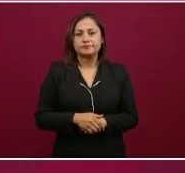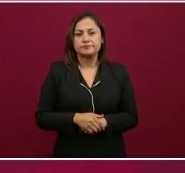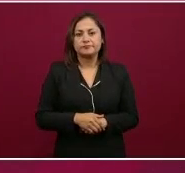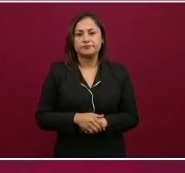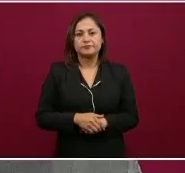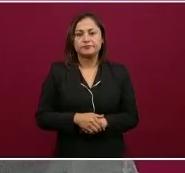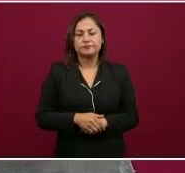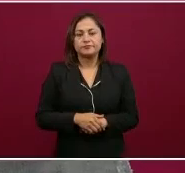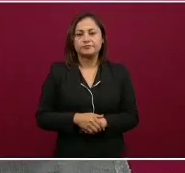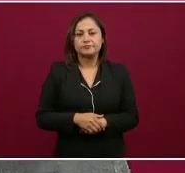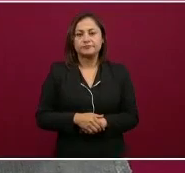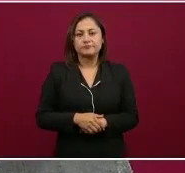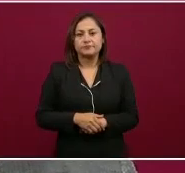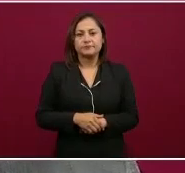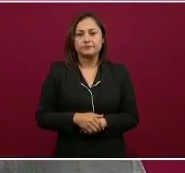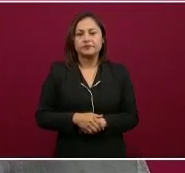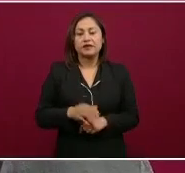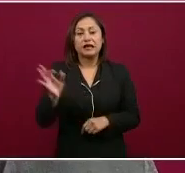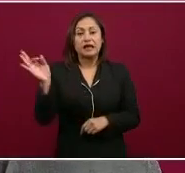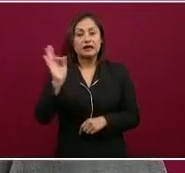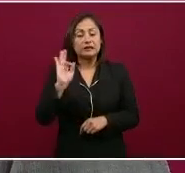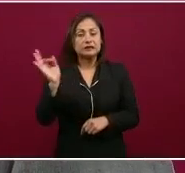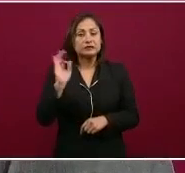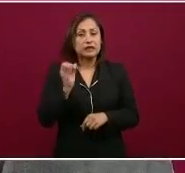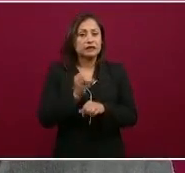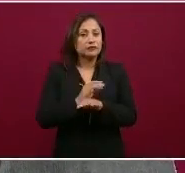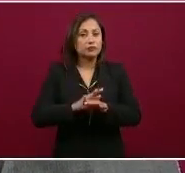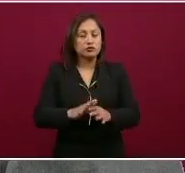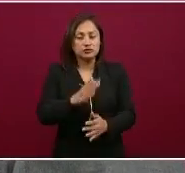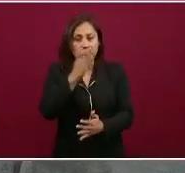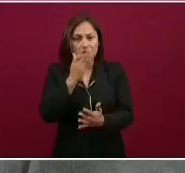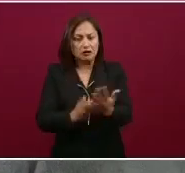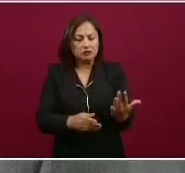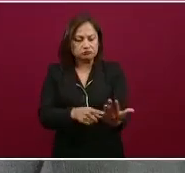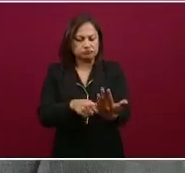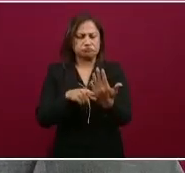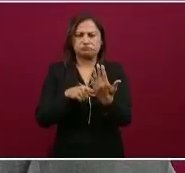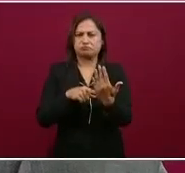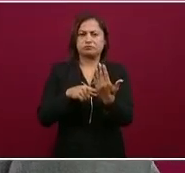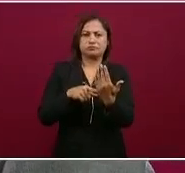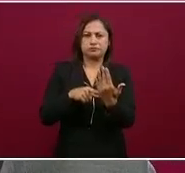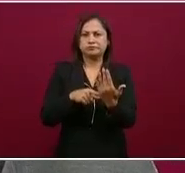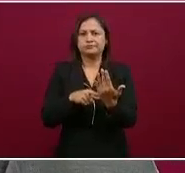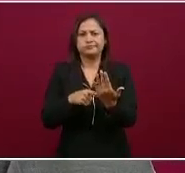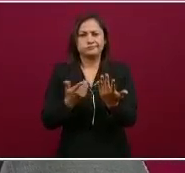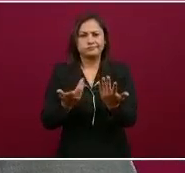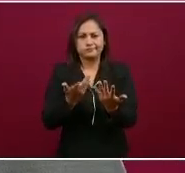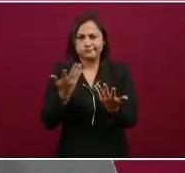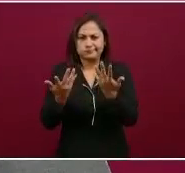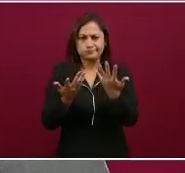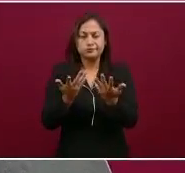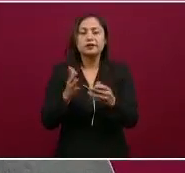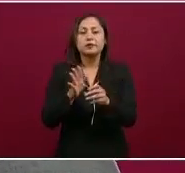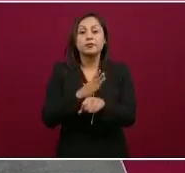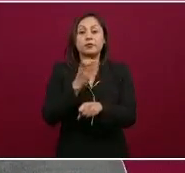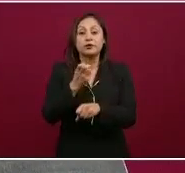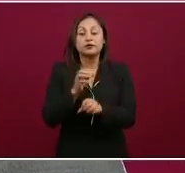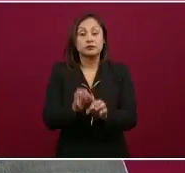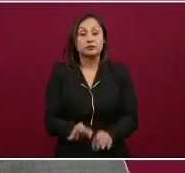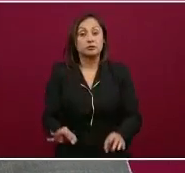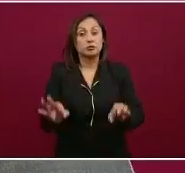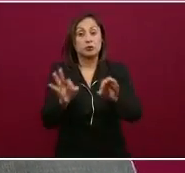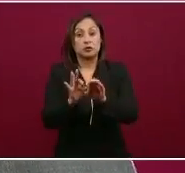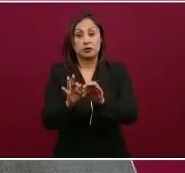toda la información, por eso es importante la visita de Marcelo, el